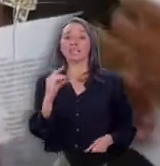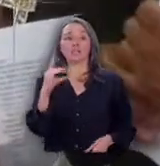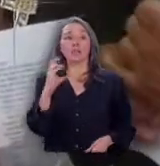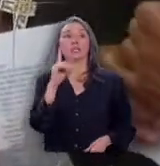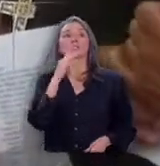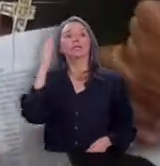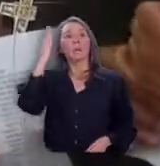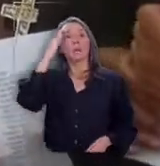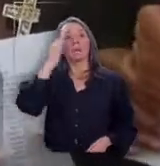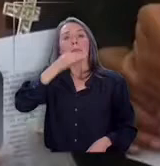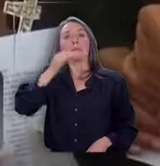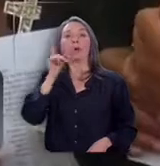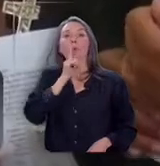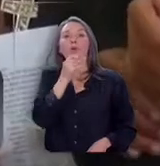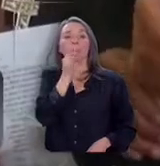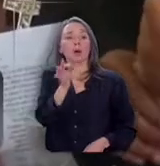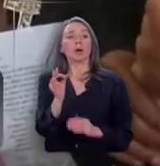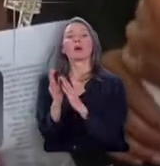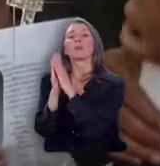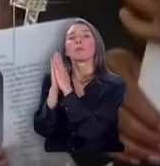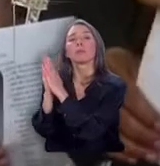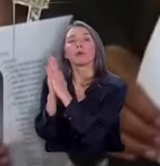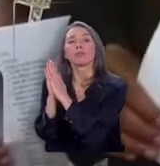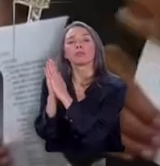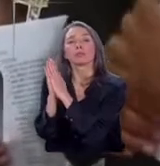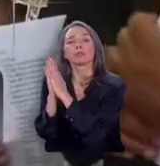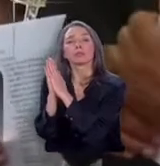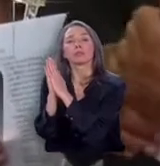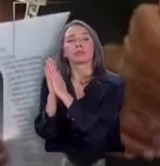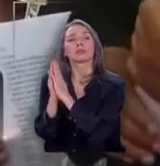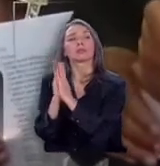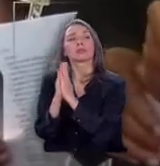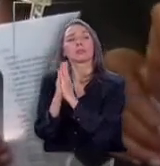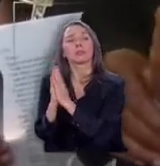sus últimas palabras please